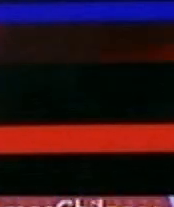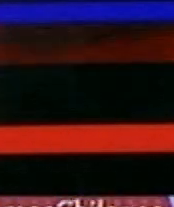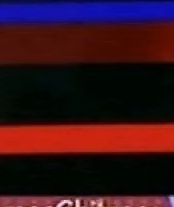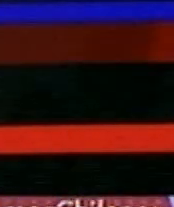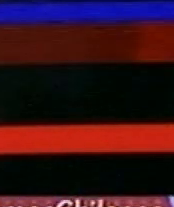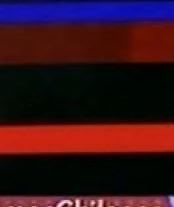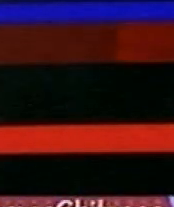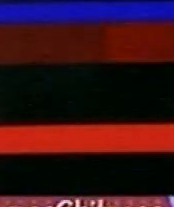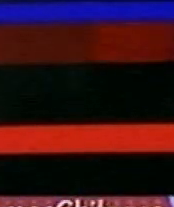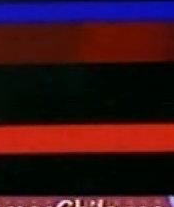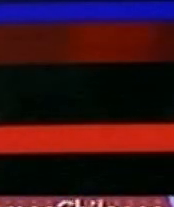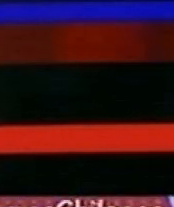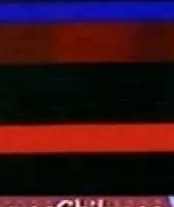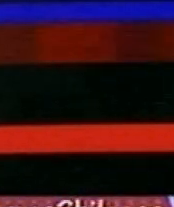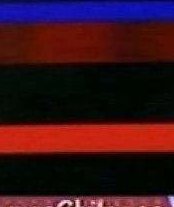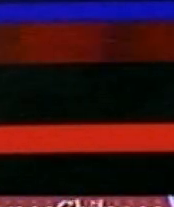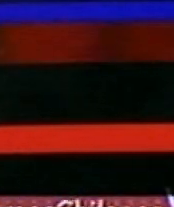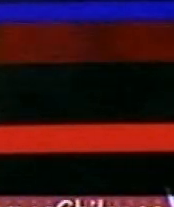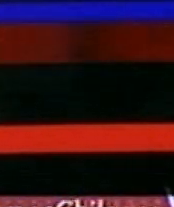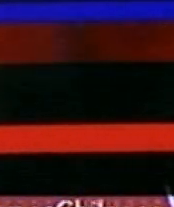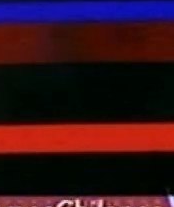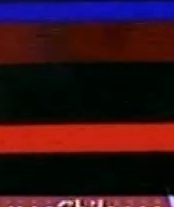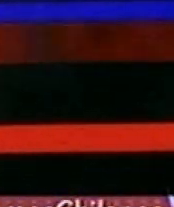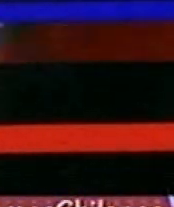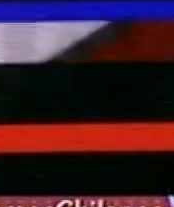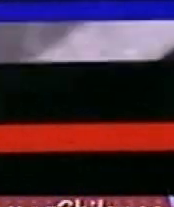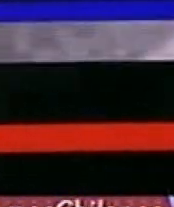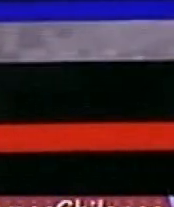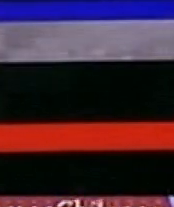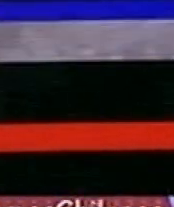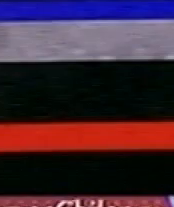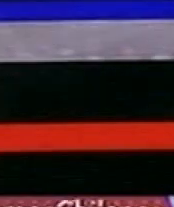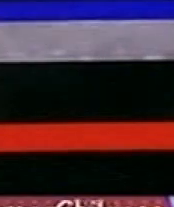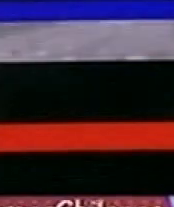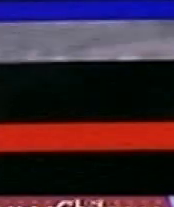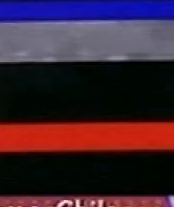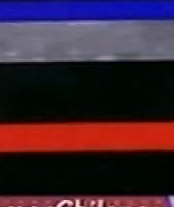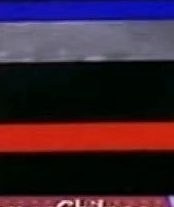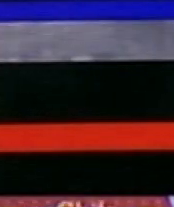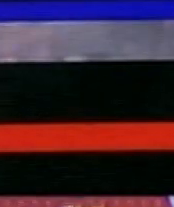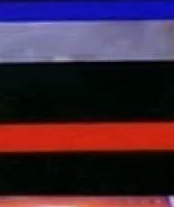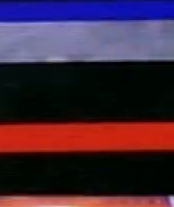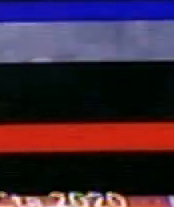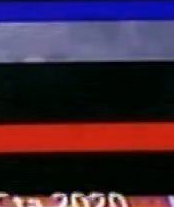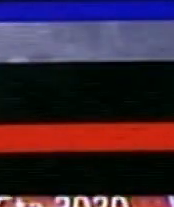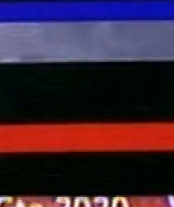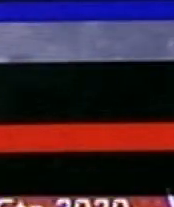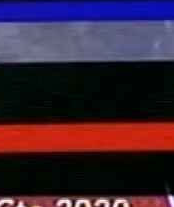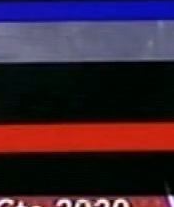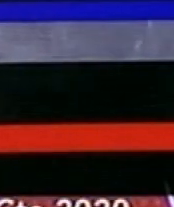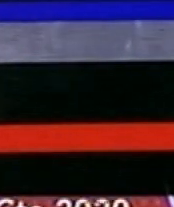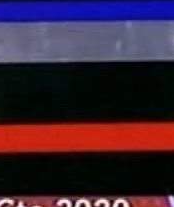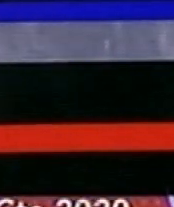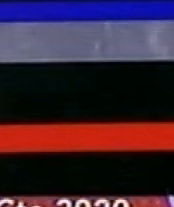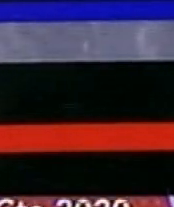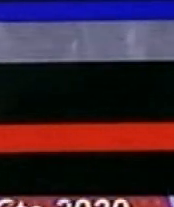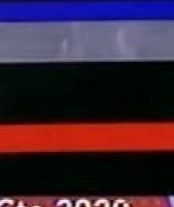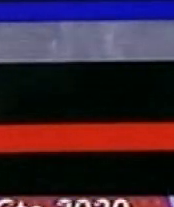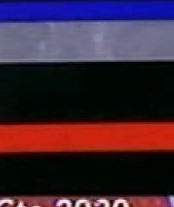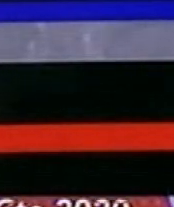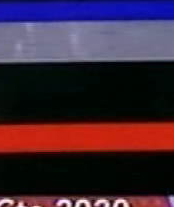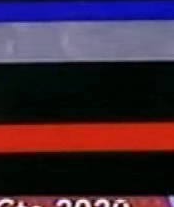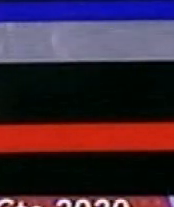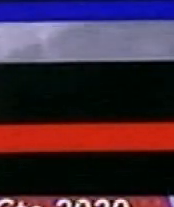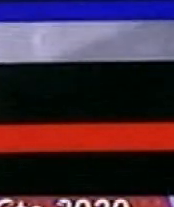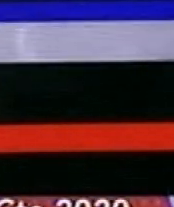queremos juntar la máxima, los máximos recursos para ir en ayuda de estos 50.000 adultos mayores, las personas mayores